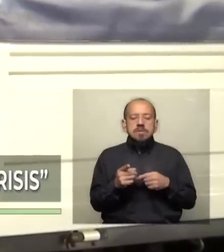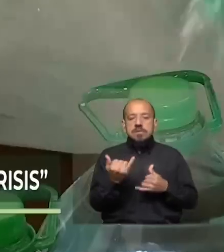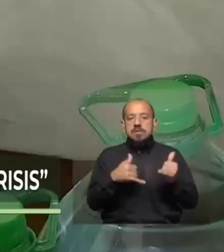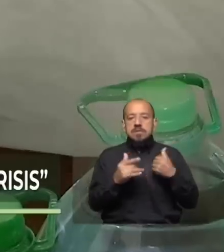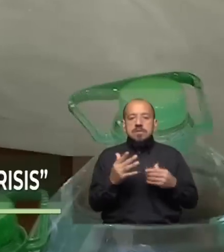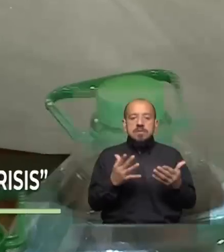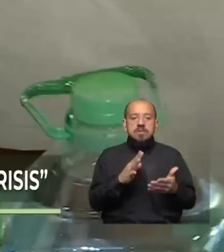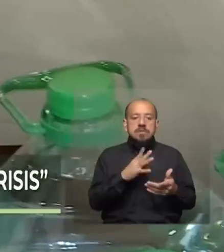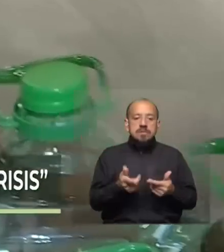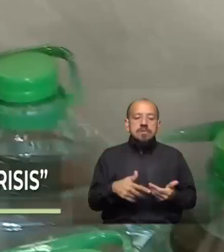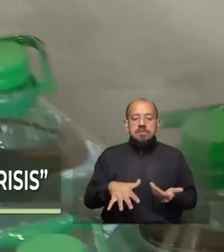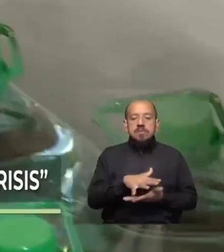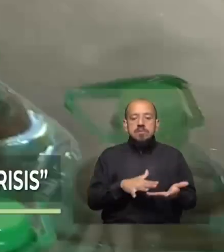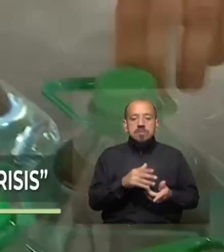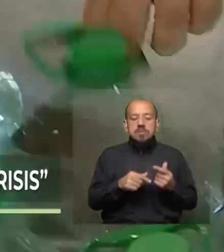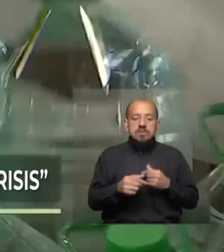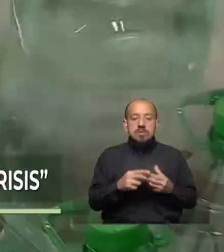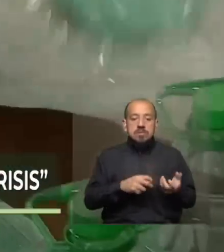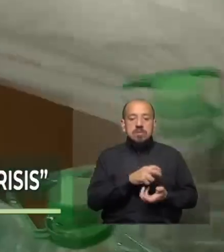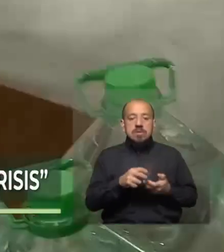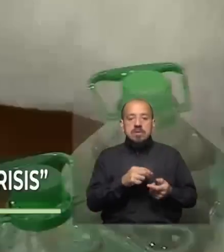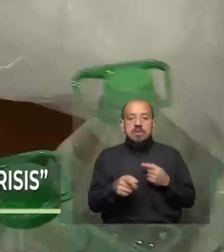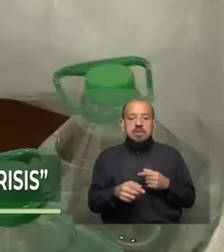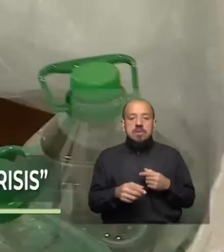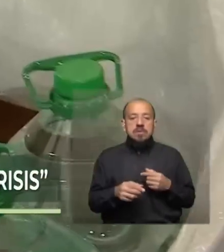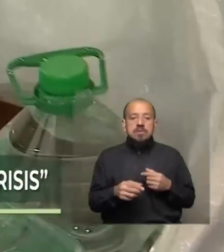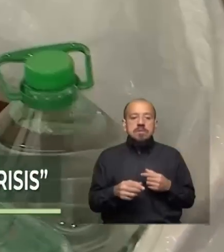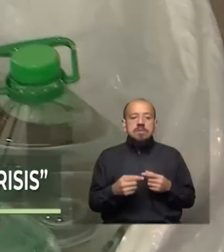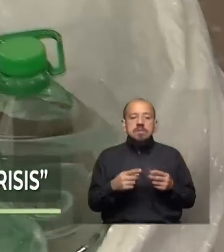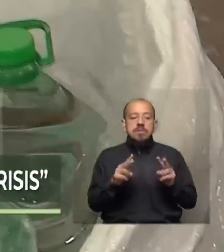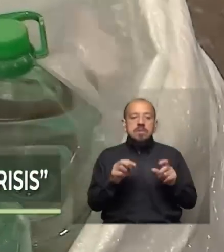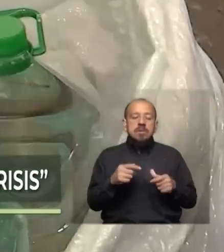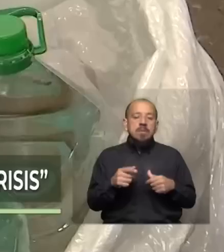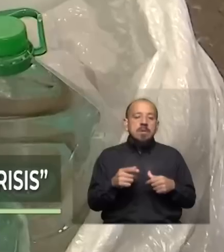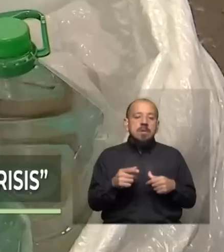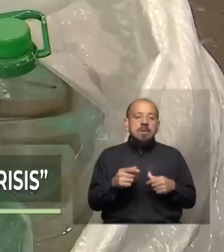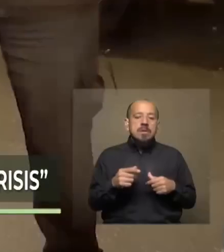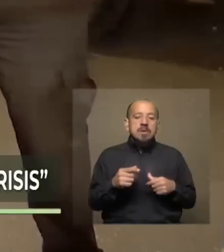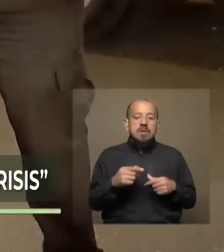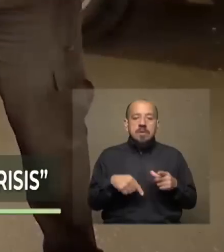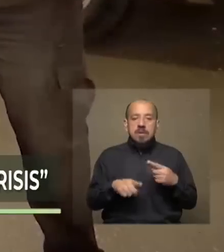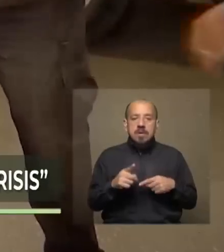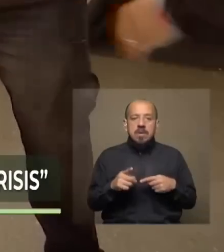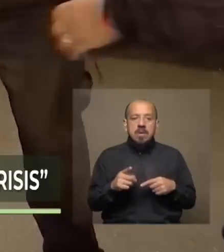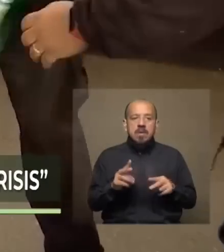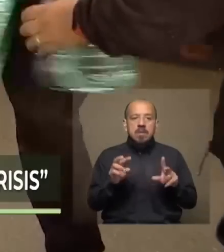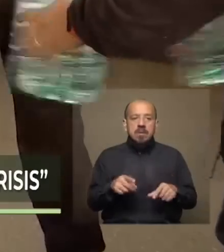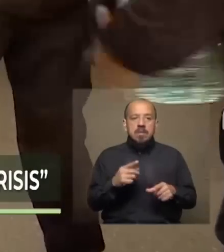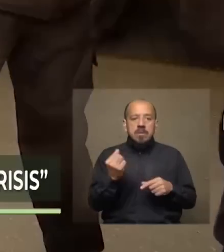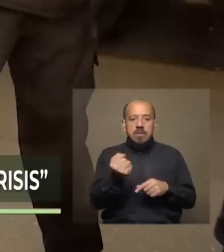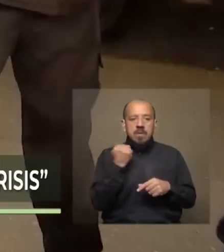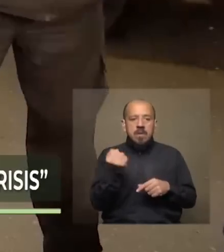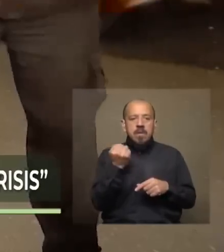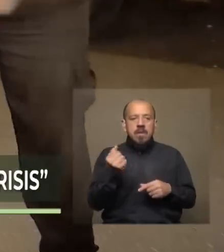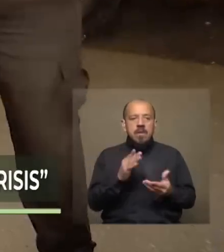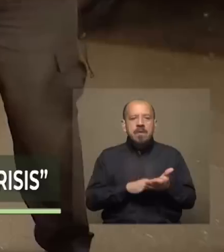estamos en una crisis que estamos en una emergencia no no generar como un tema secundario o no relevante sino este asumir ese